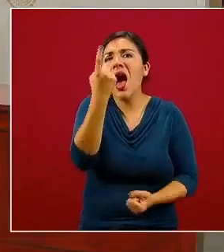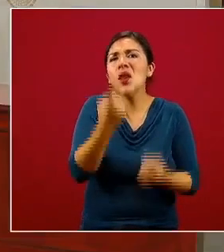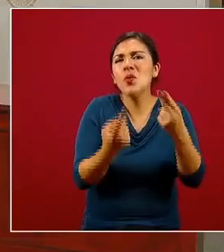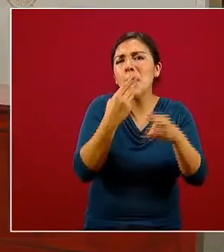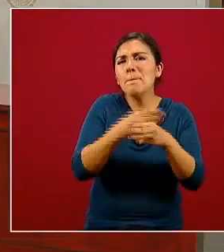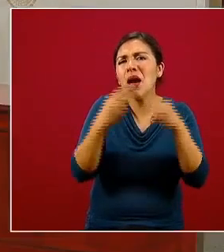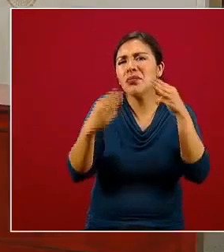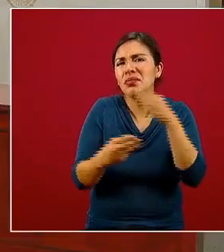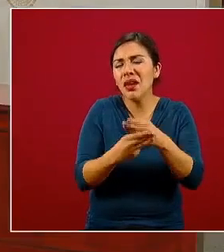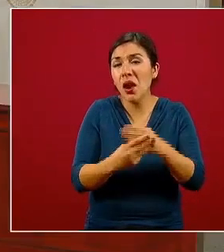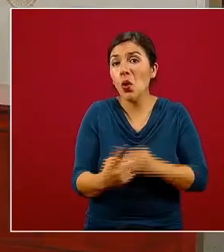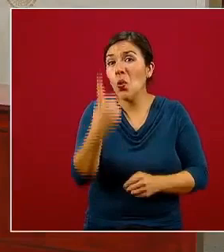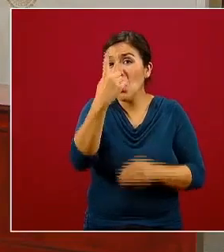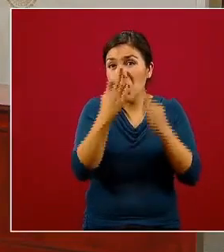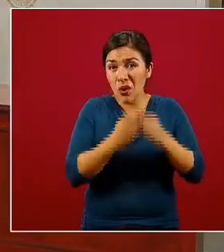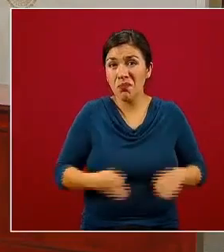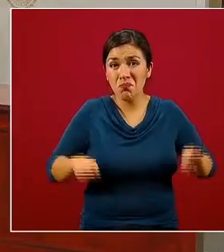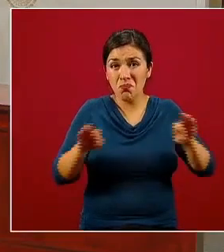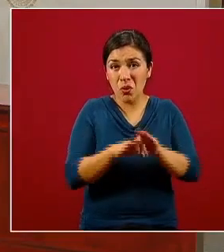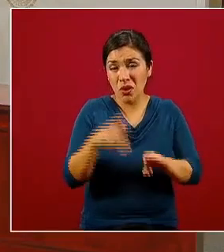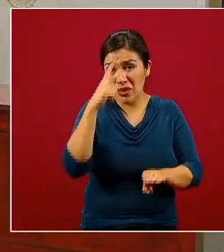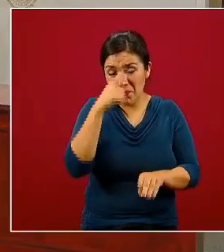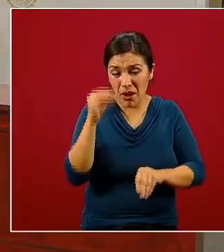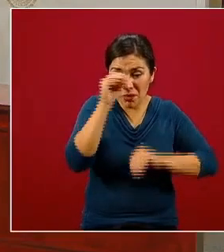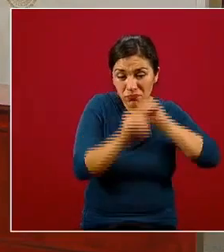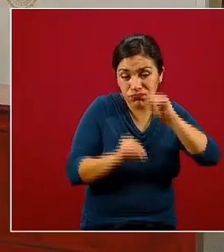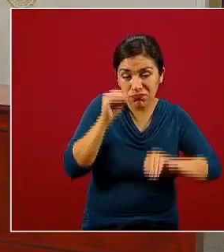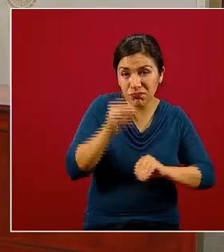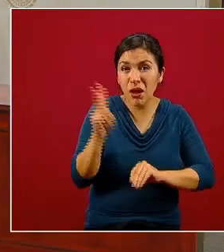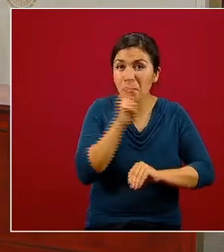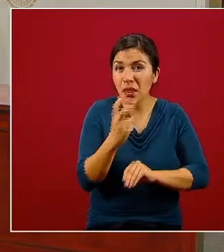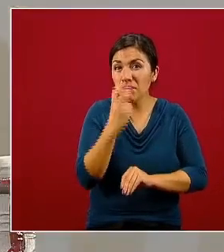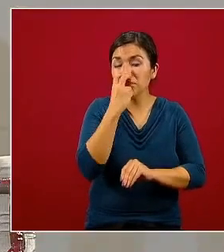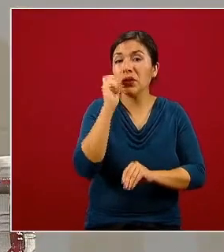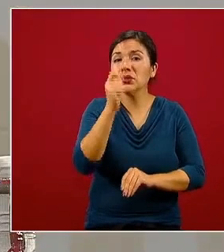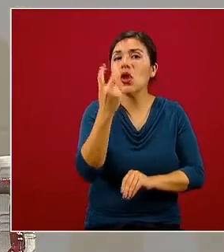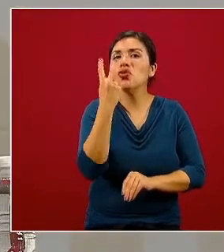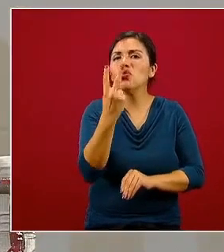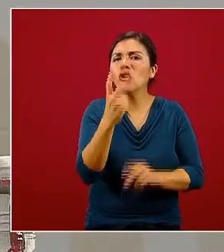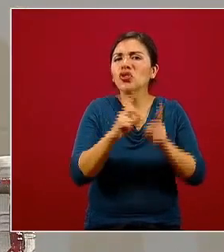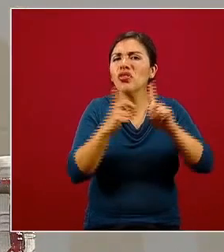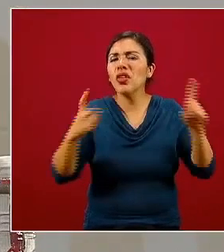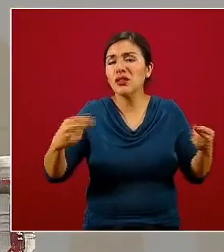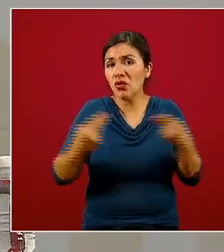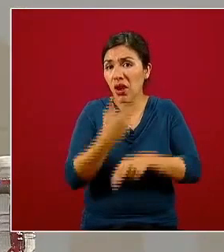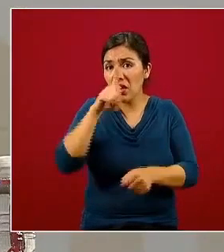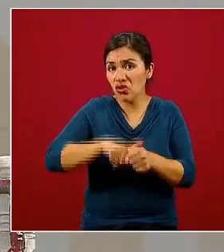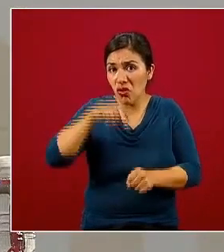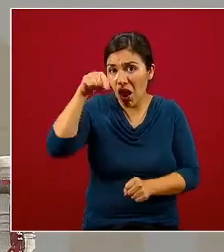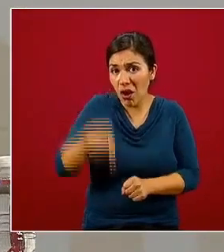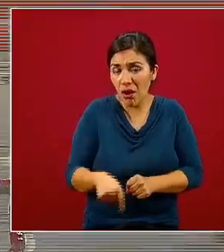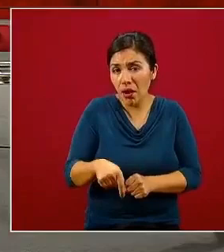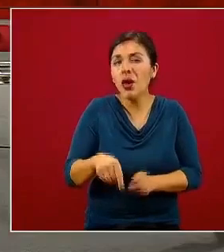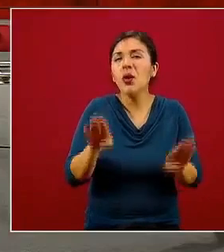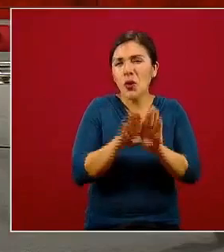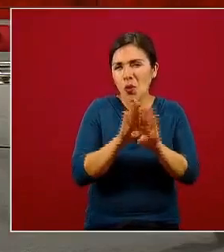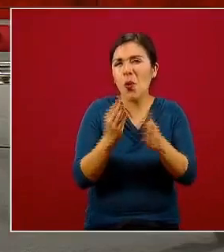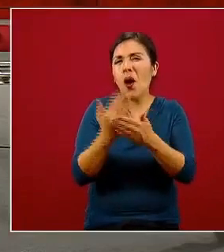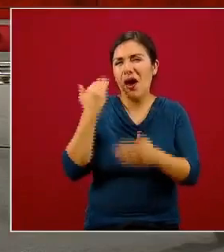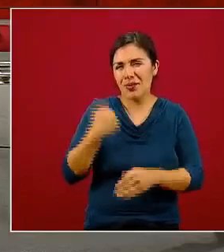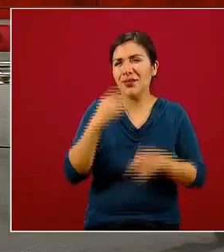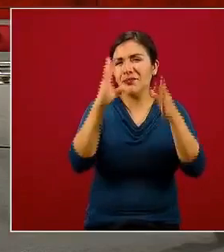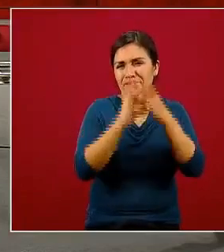bien una parte importante de los componentes de estos ventiladores son 2 desarrollos nacionales, como les expliqué en